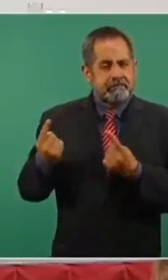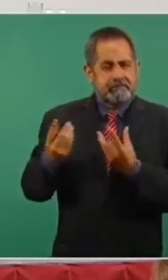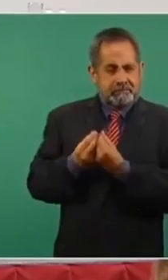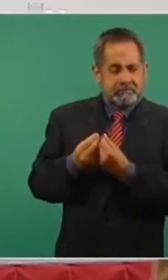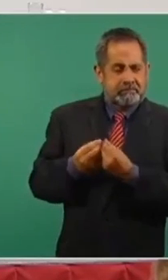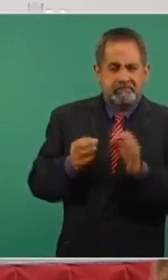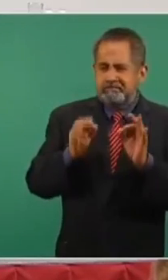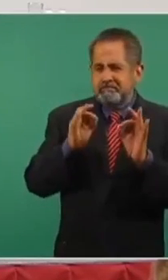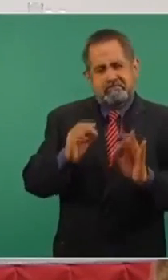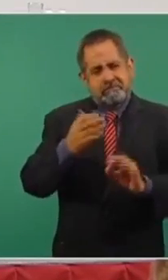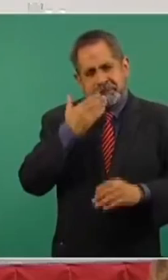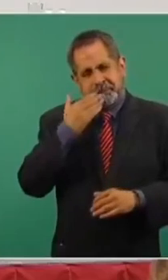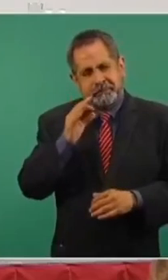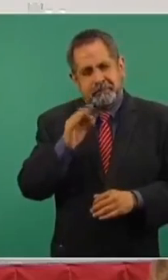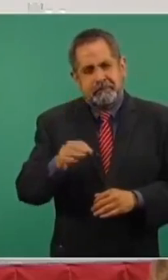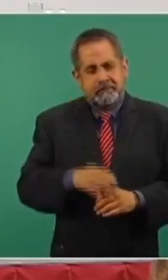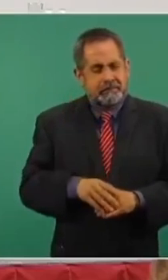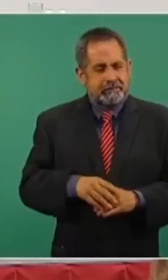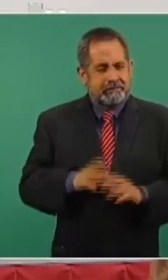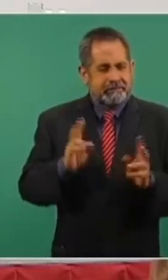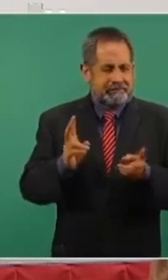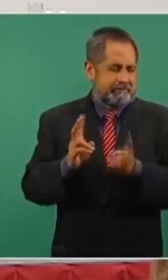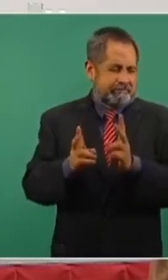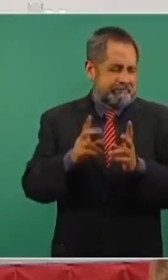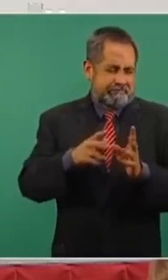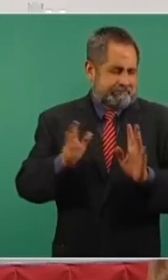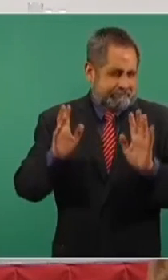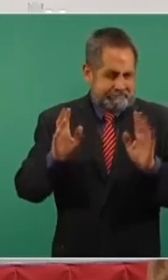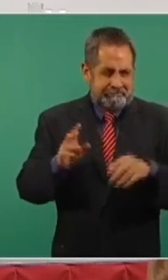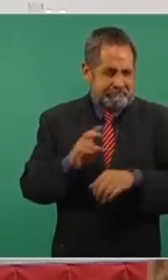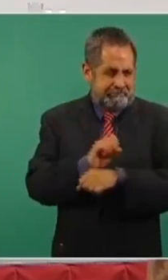se puede decir en lenguaje laico,